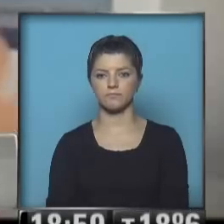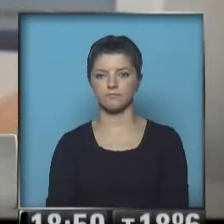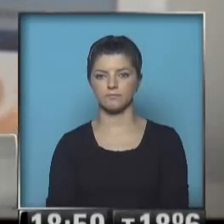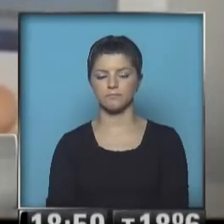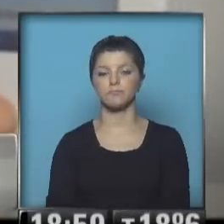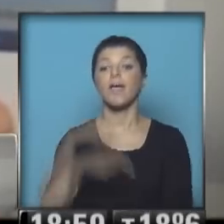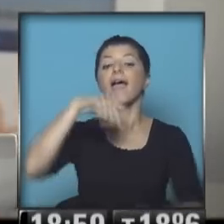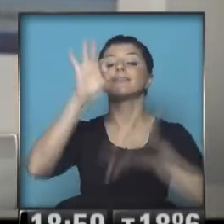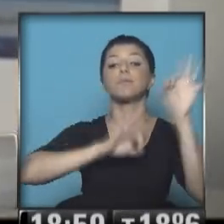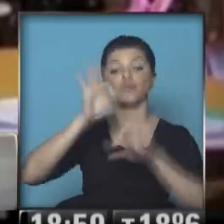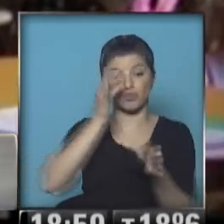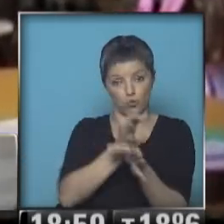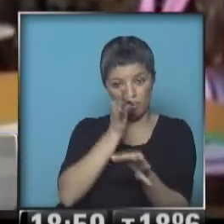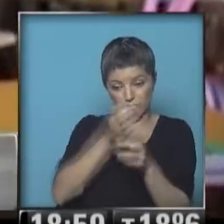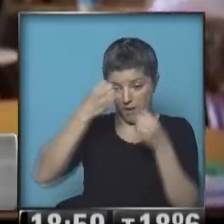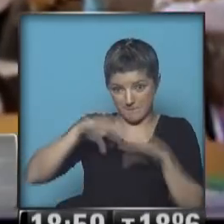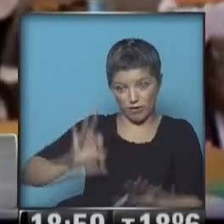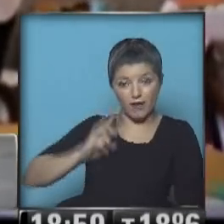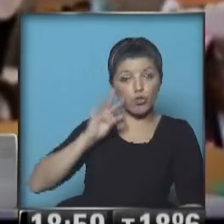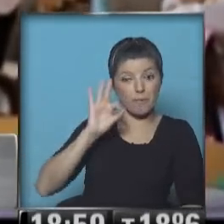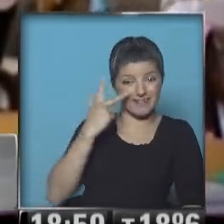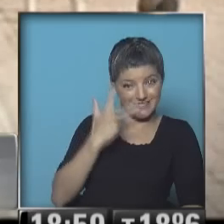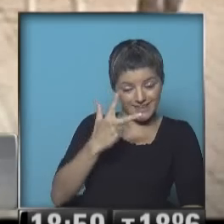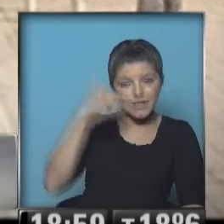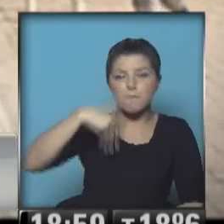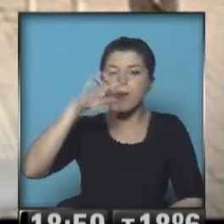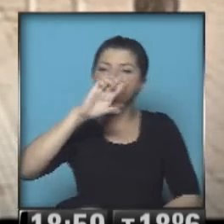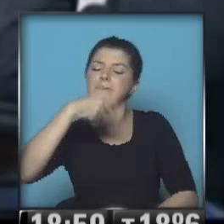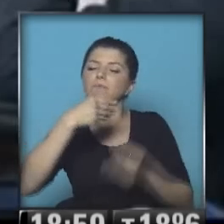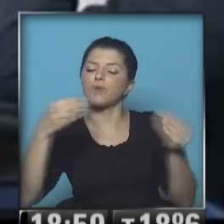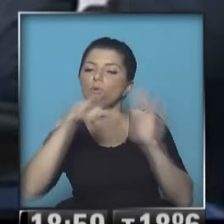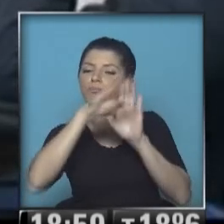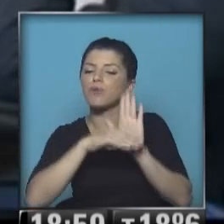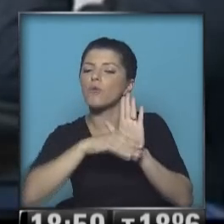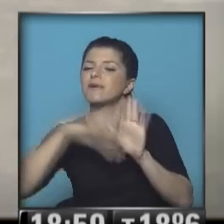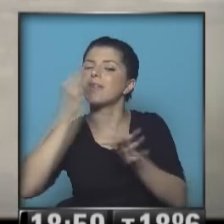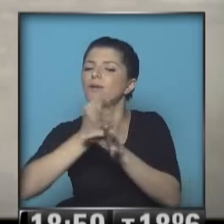El proyecto educativo, iniciado en 2003, propone un modelo que garantiza una educación de